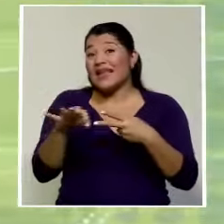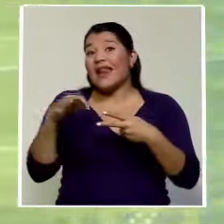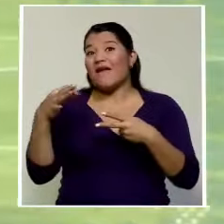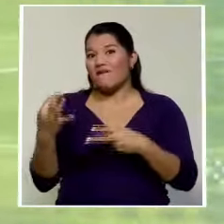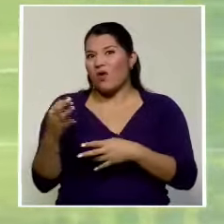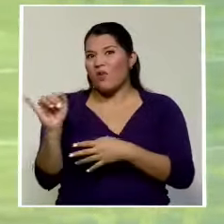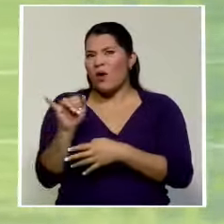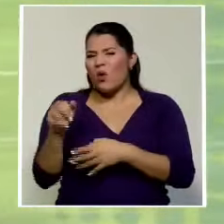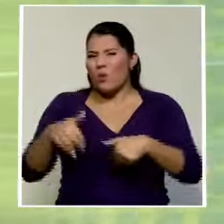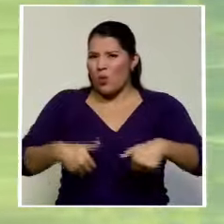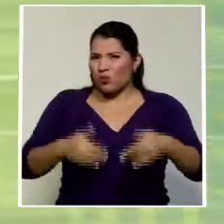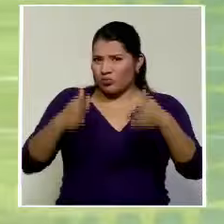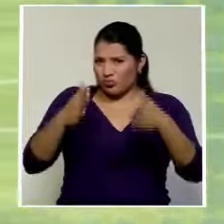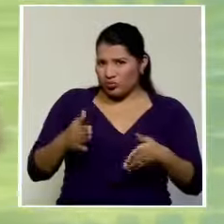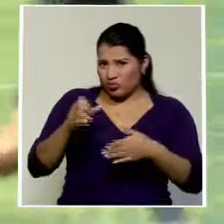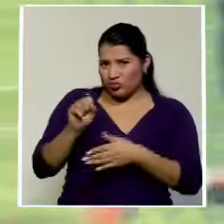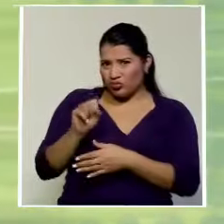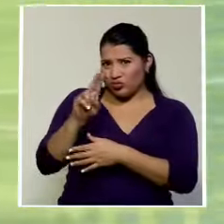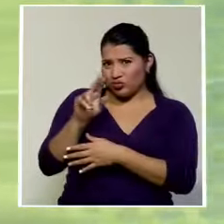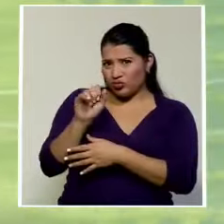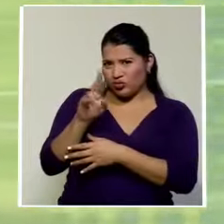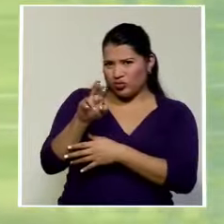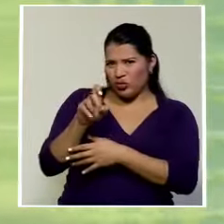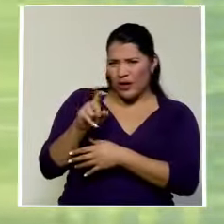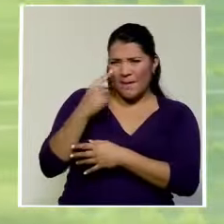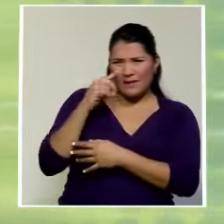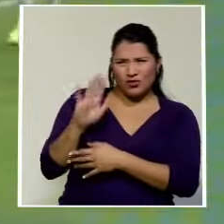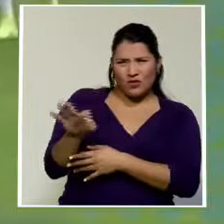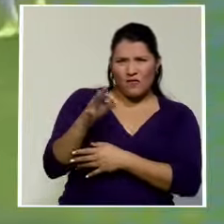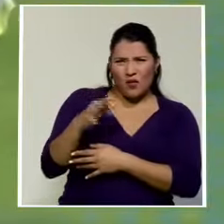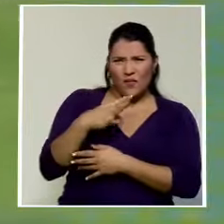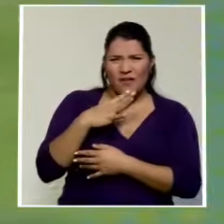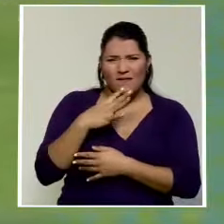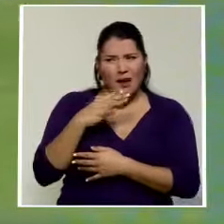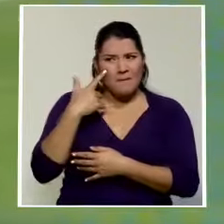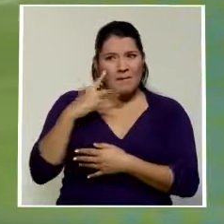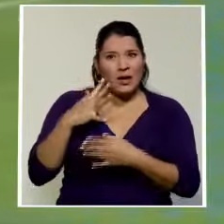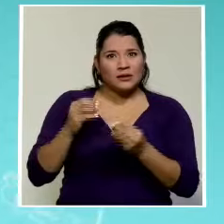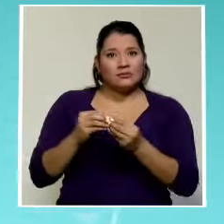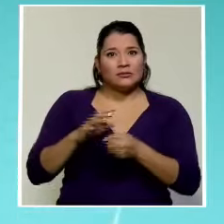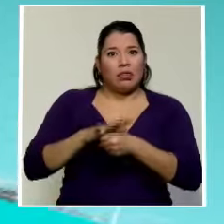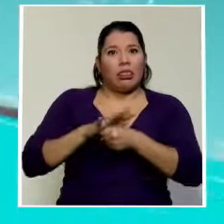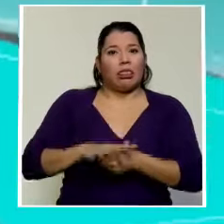prensa denotan que ésta se acrecenta de cara al juego ante Honduras.